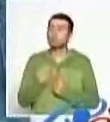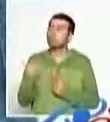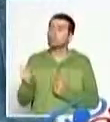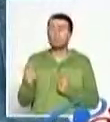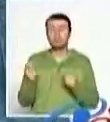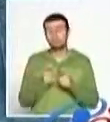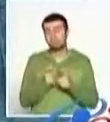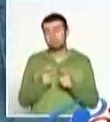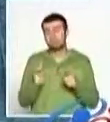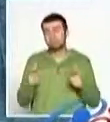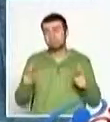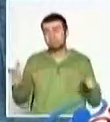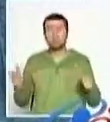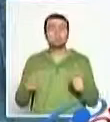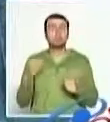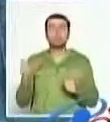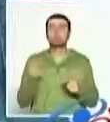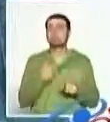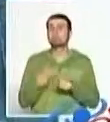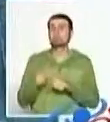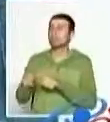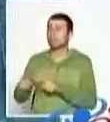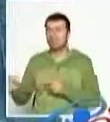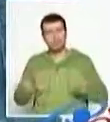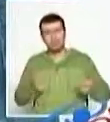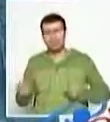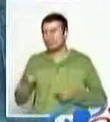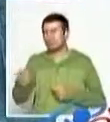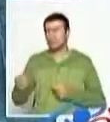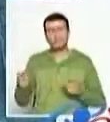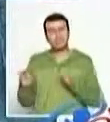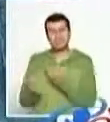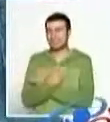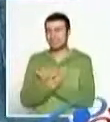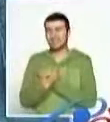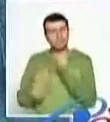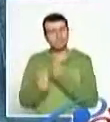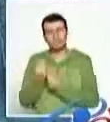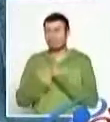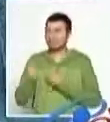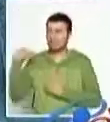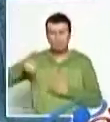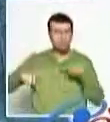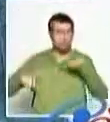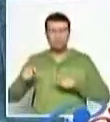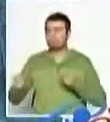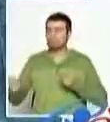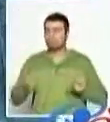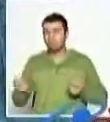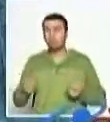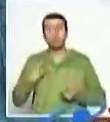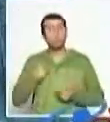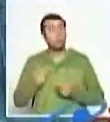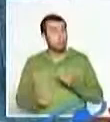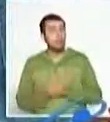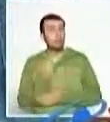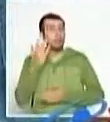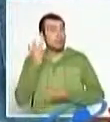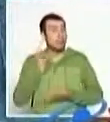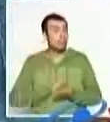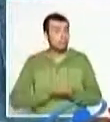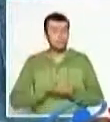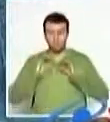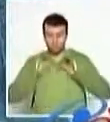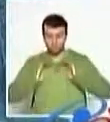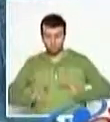cantidades de preservativos y de sustancias químicas que son altamente nocivas. Entonces tengo que empezar a limpiar mi organismo y la primera fase